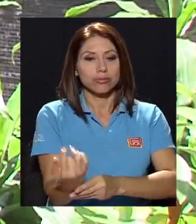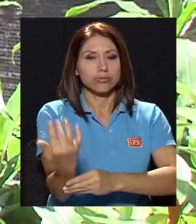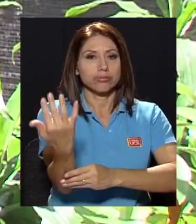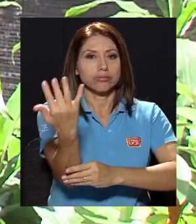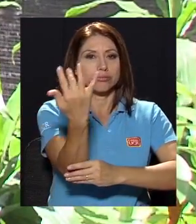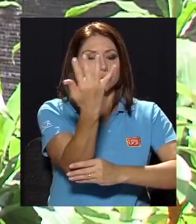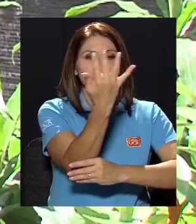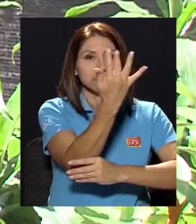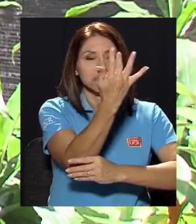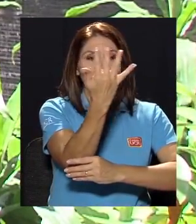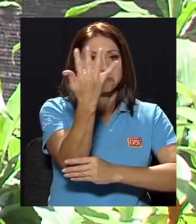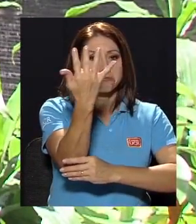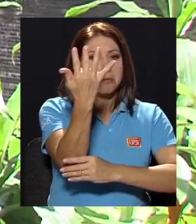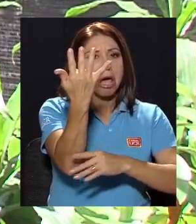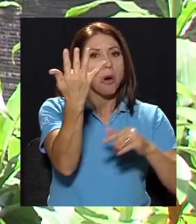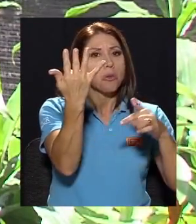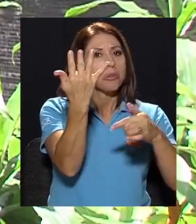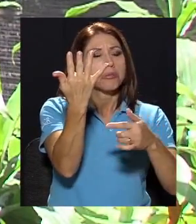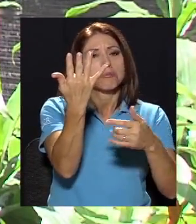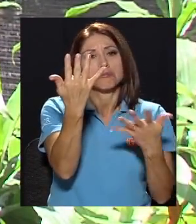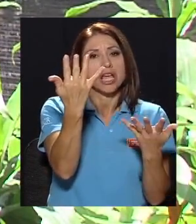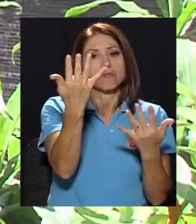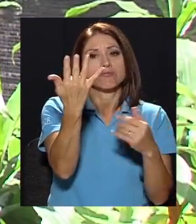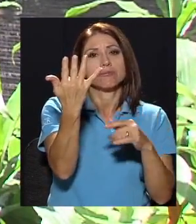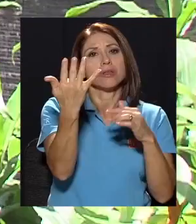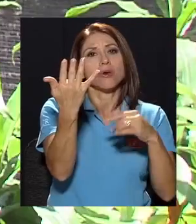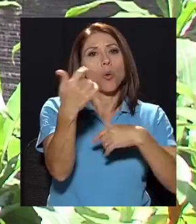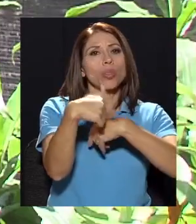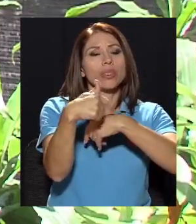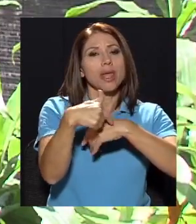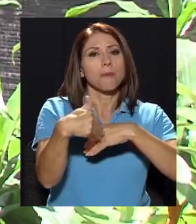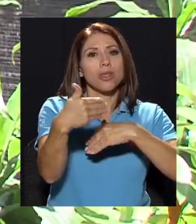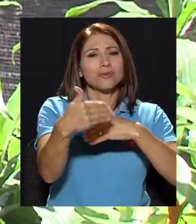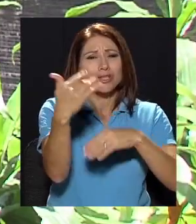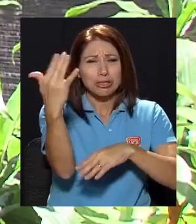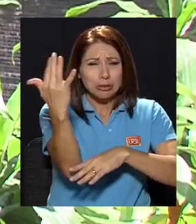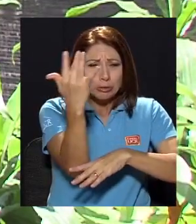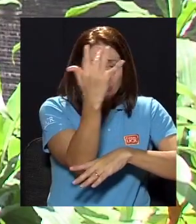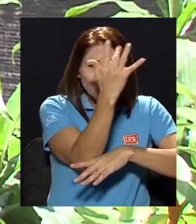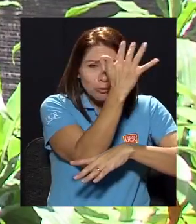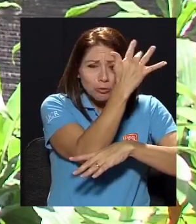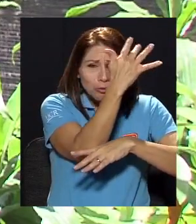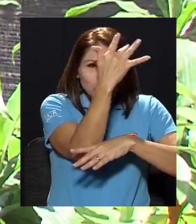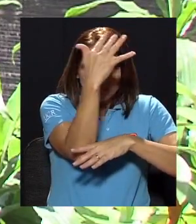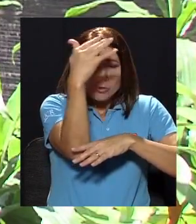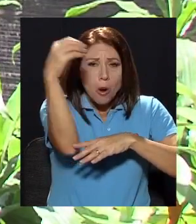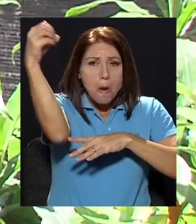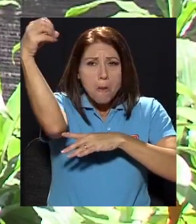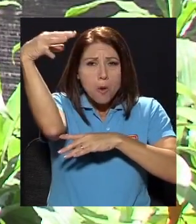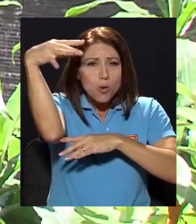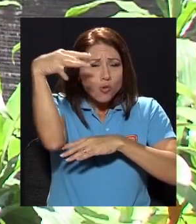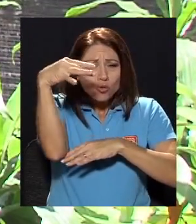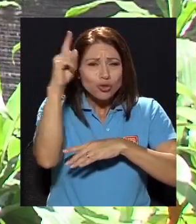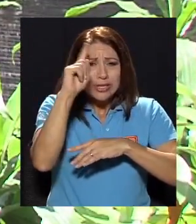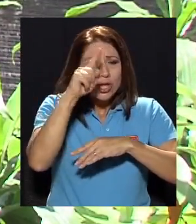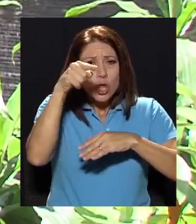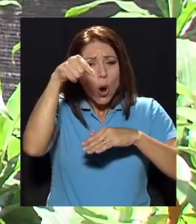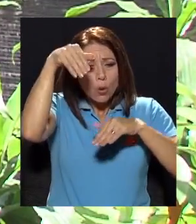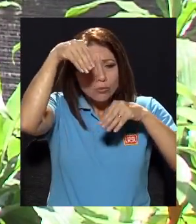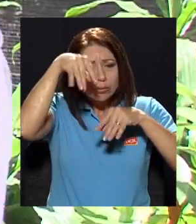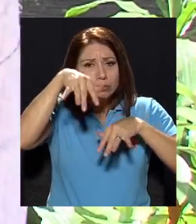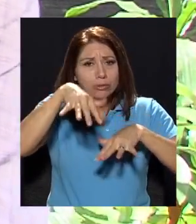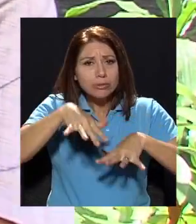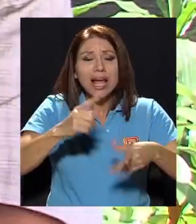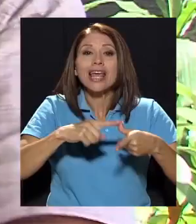cierto tiempo cierran el dosel, o sea, ya es muy poca la luz que entra. Entonces siempre se ha hipotizado, ¿hasta dónde podemos empujar